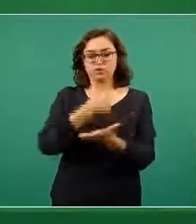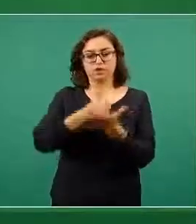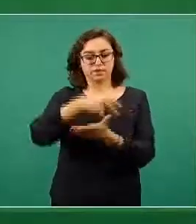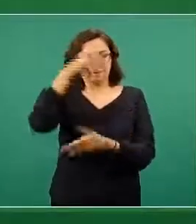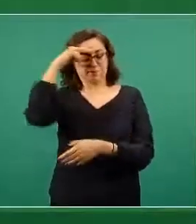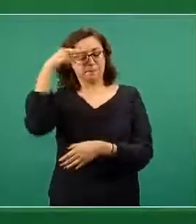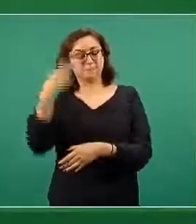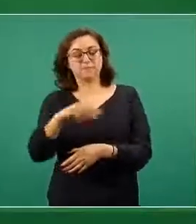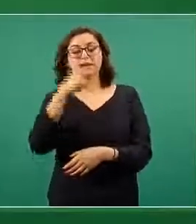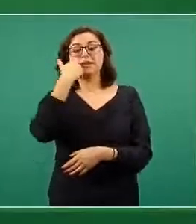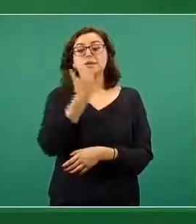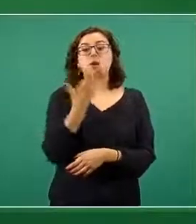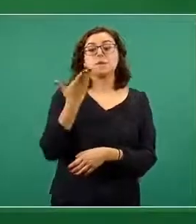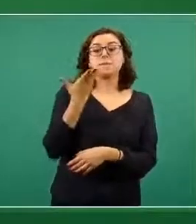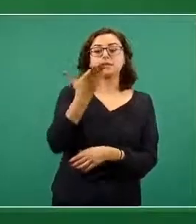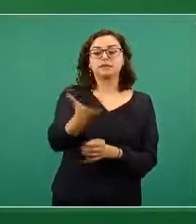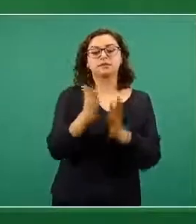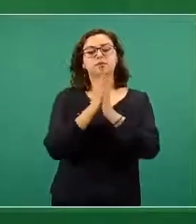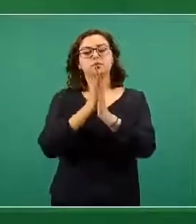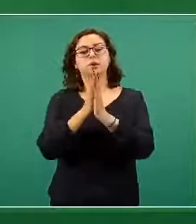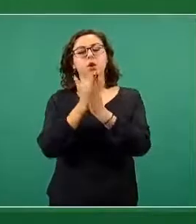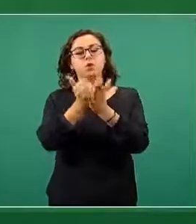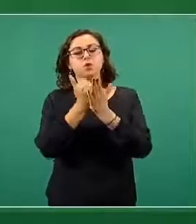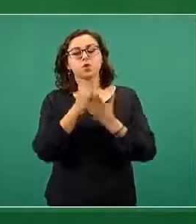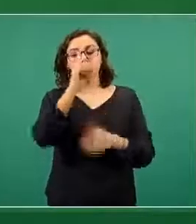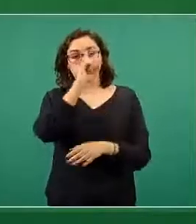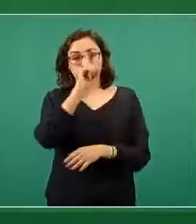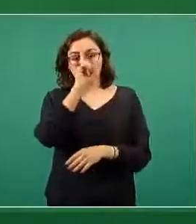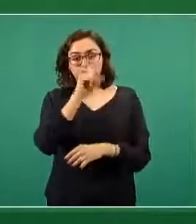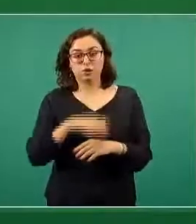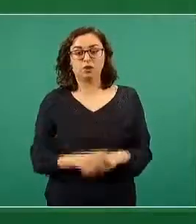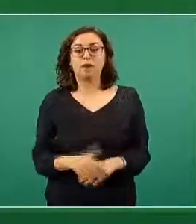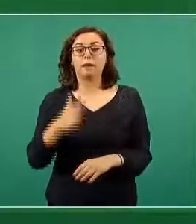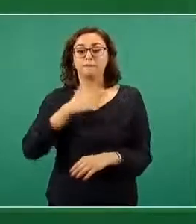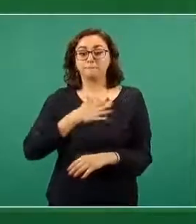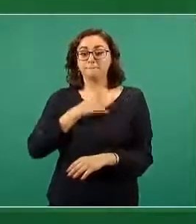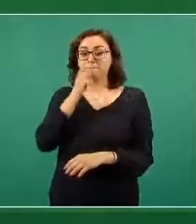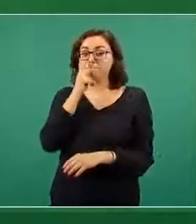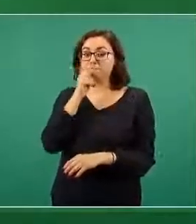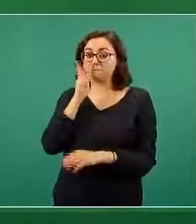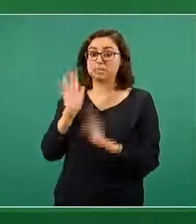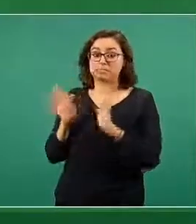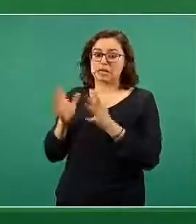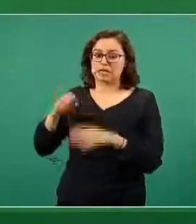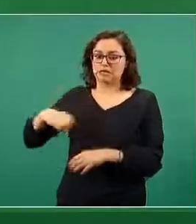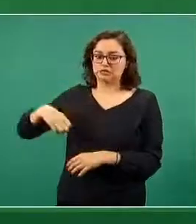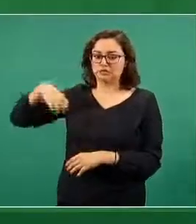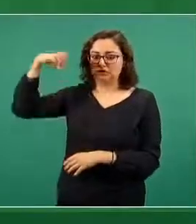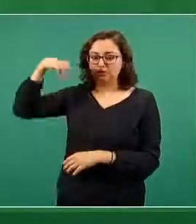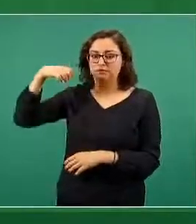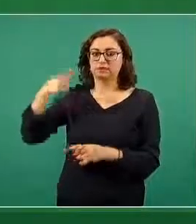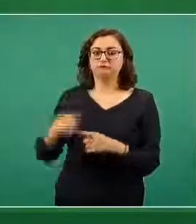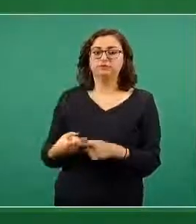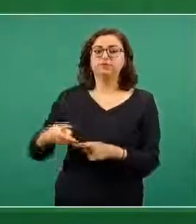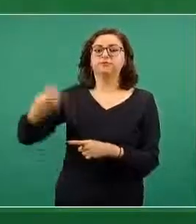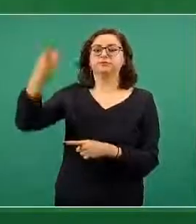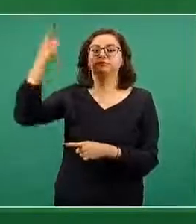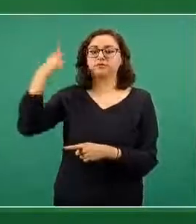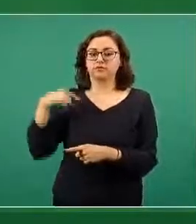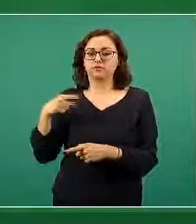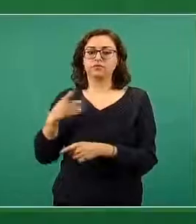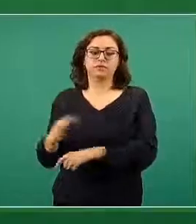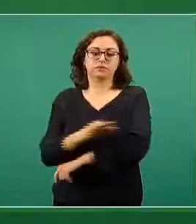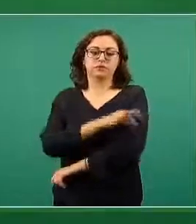si es tan amable de orientarnos, ya que mi papá, quien es un adulto mayor, recibió la vacuna contra